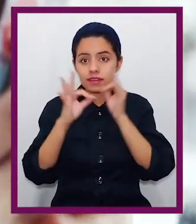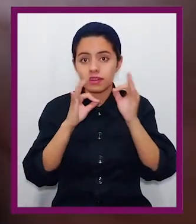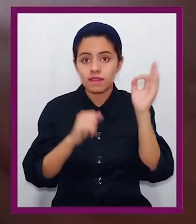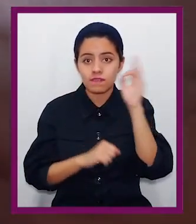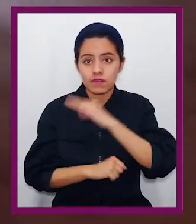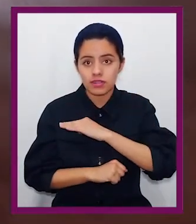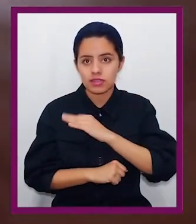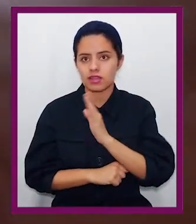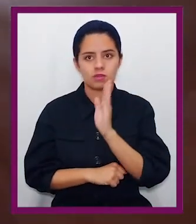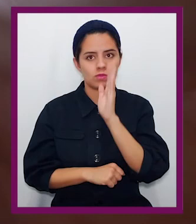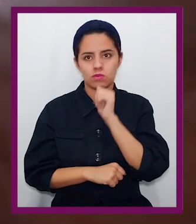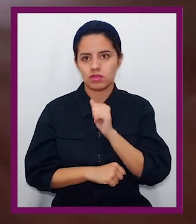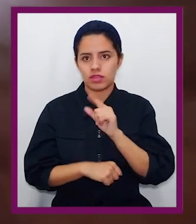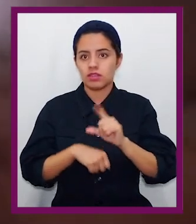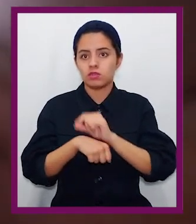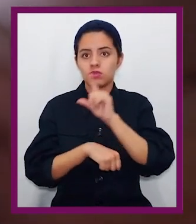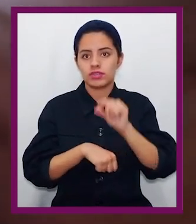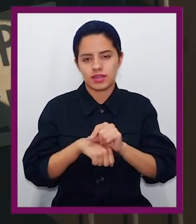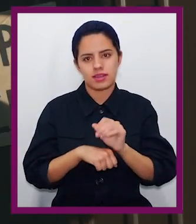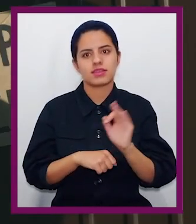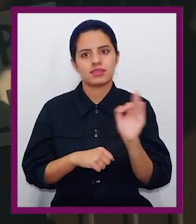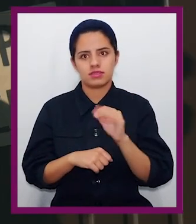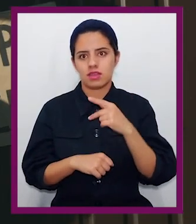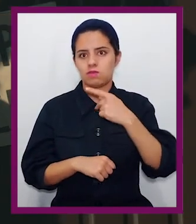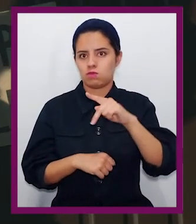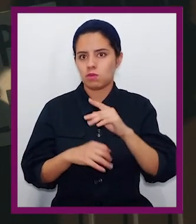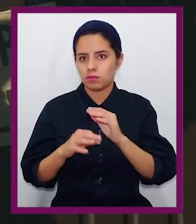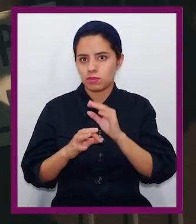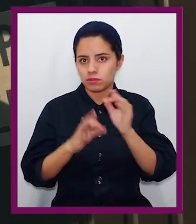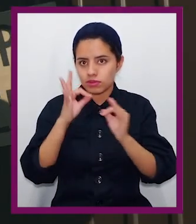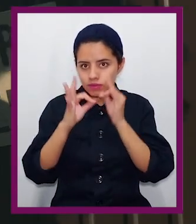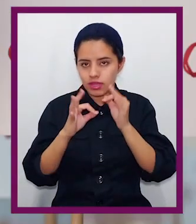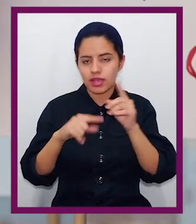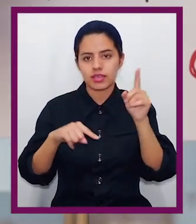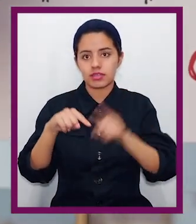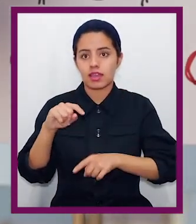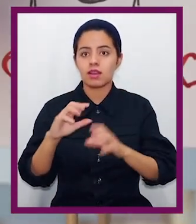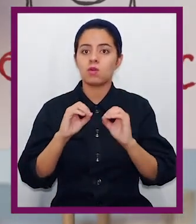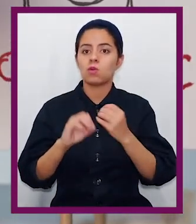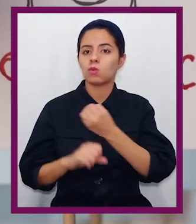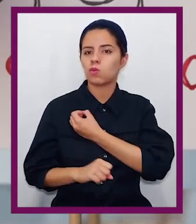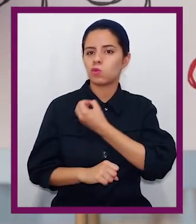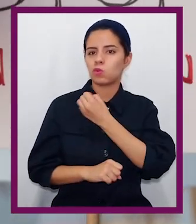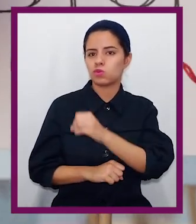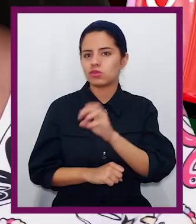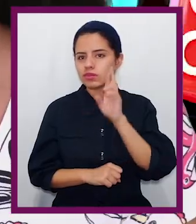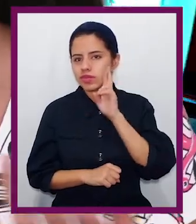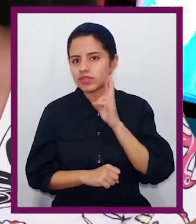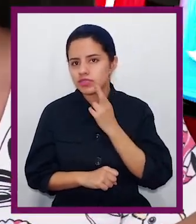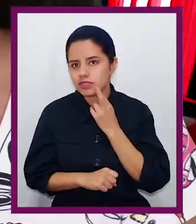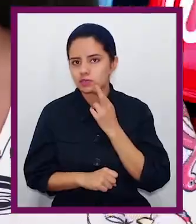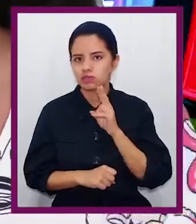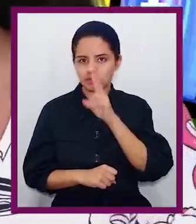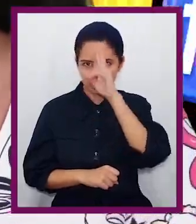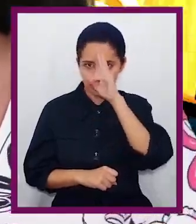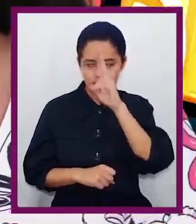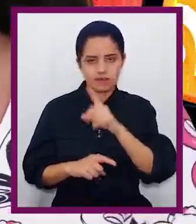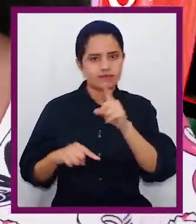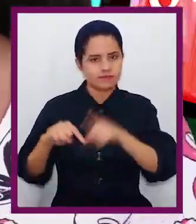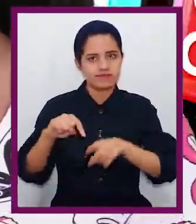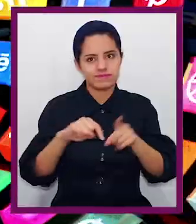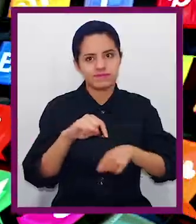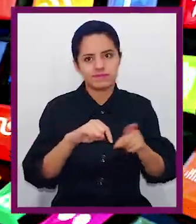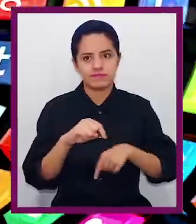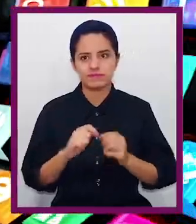en Twitter porque es posible que te borren la publicación. Las publicaciones que promueven odio, racismo y violencia, por lo general, son